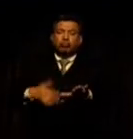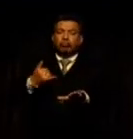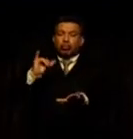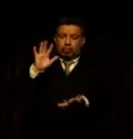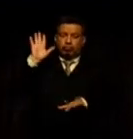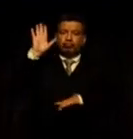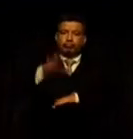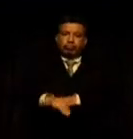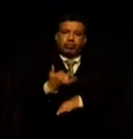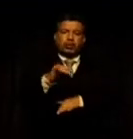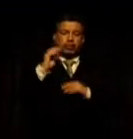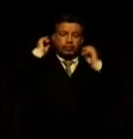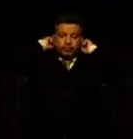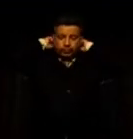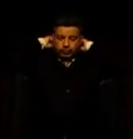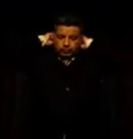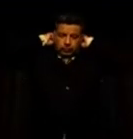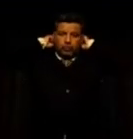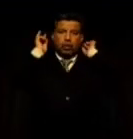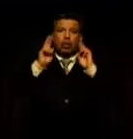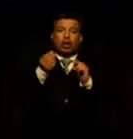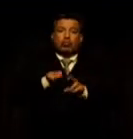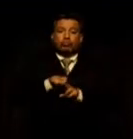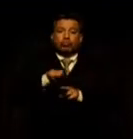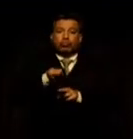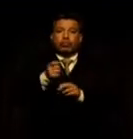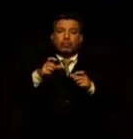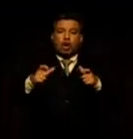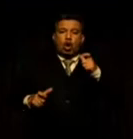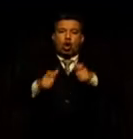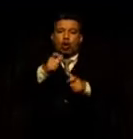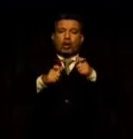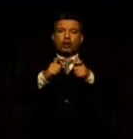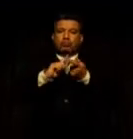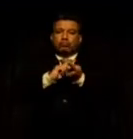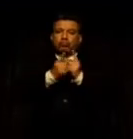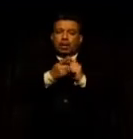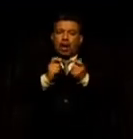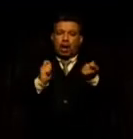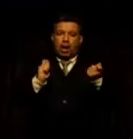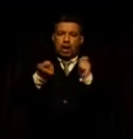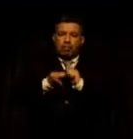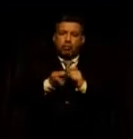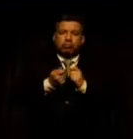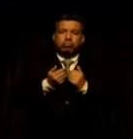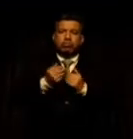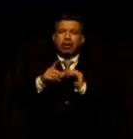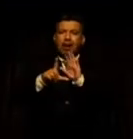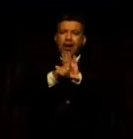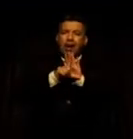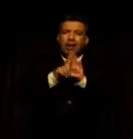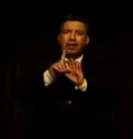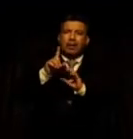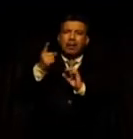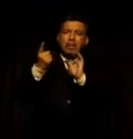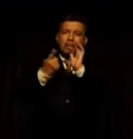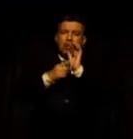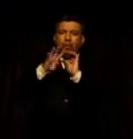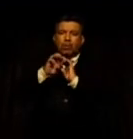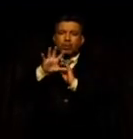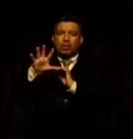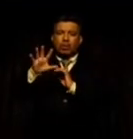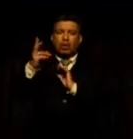y esperamos pues muy pronto también llegan a llegar al congreso con lo que serán las reformas o actualizaciones normativas de las leyes del 95 y del